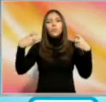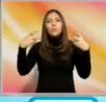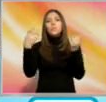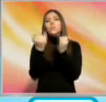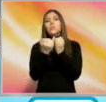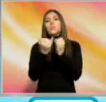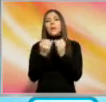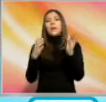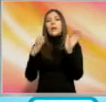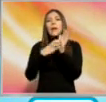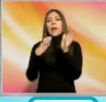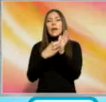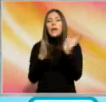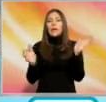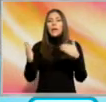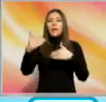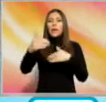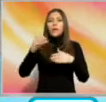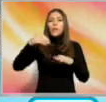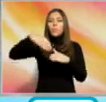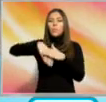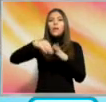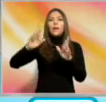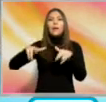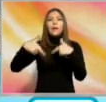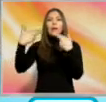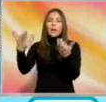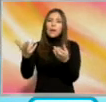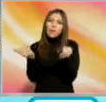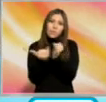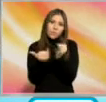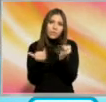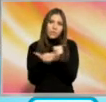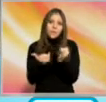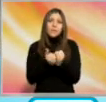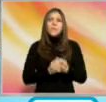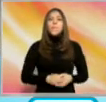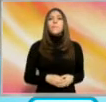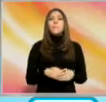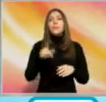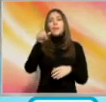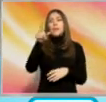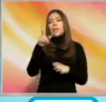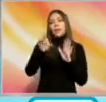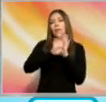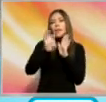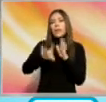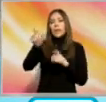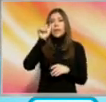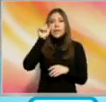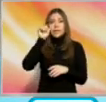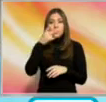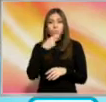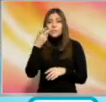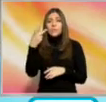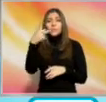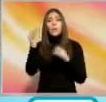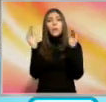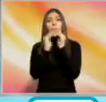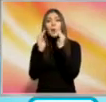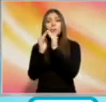los empaques, reutilizar. Yo, por ejemplo, ayer, ya limpiando la casa y estas cosas, sí juntamos un montón